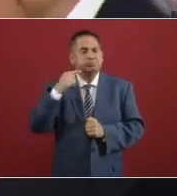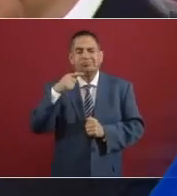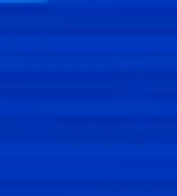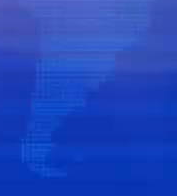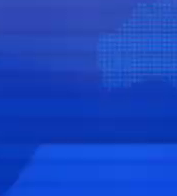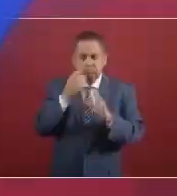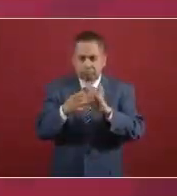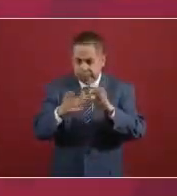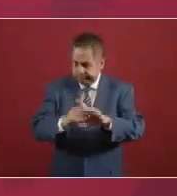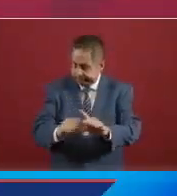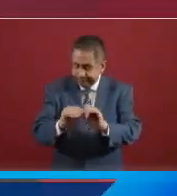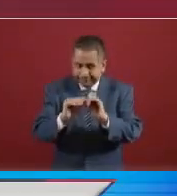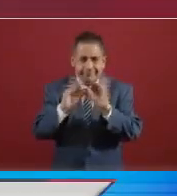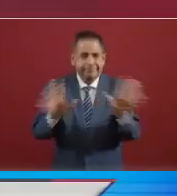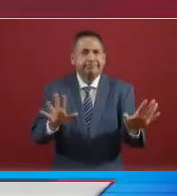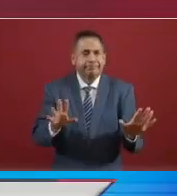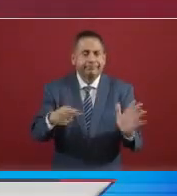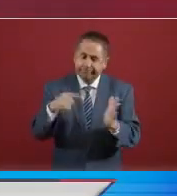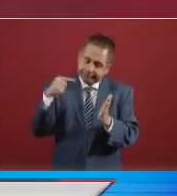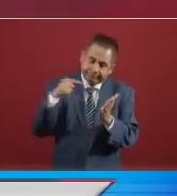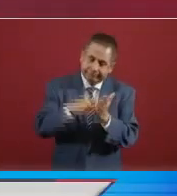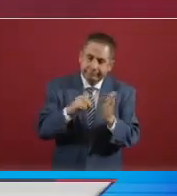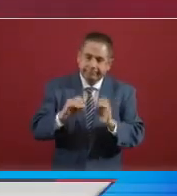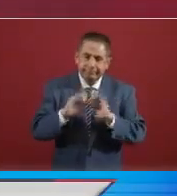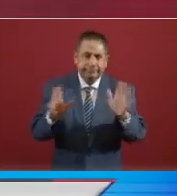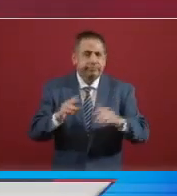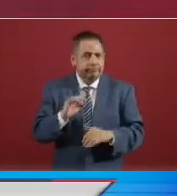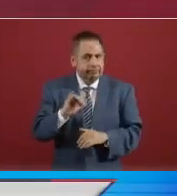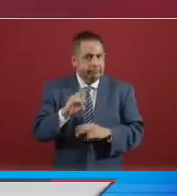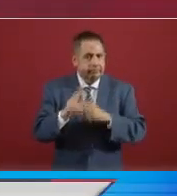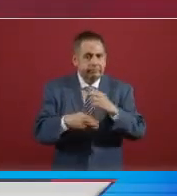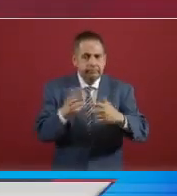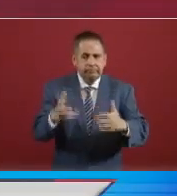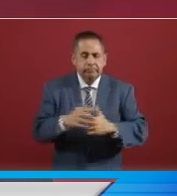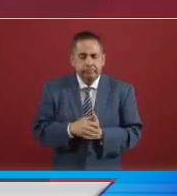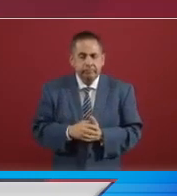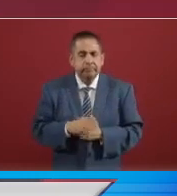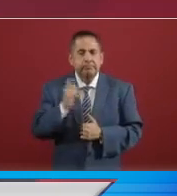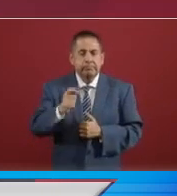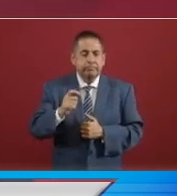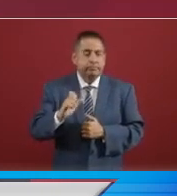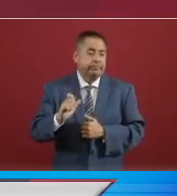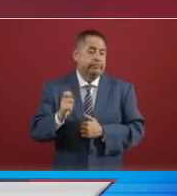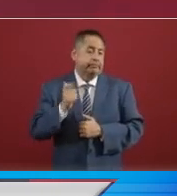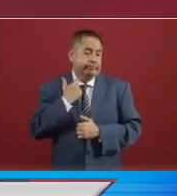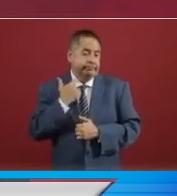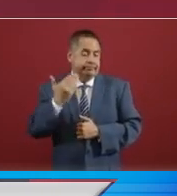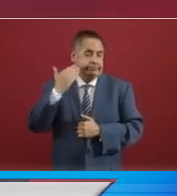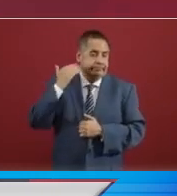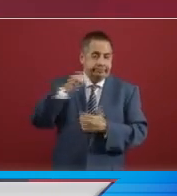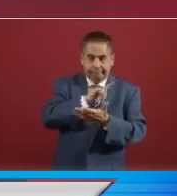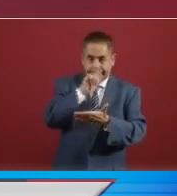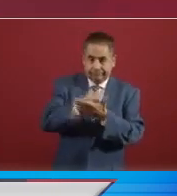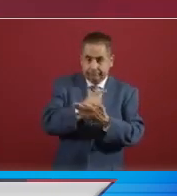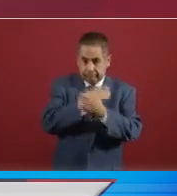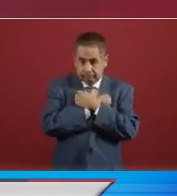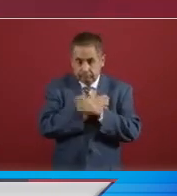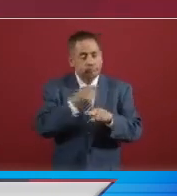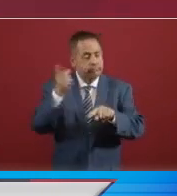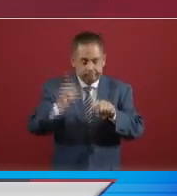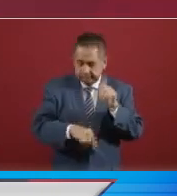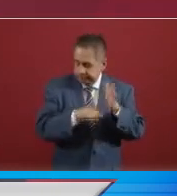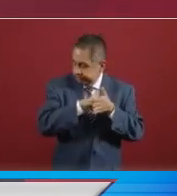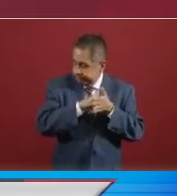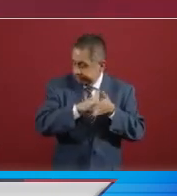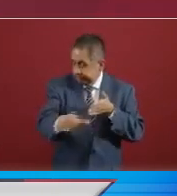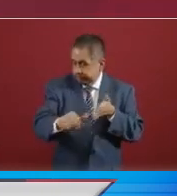país. Elba Esther Gordillo. Se va a cancelar la mal llamada reforma educativa. Se va a